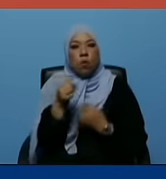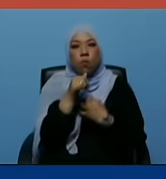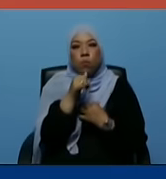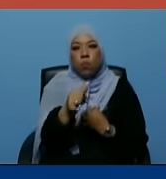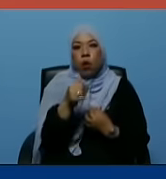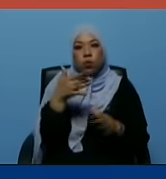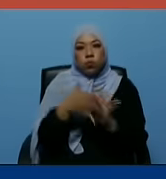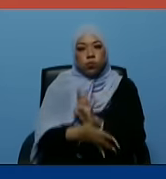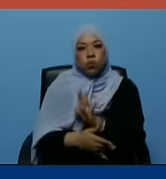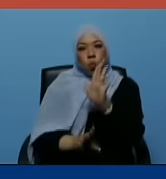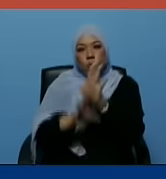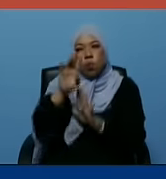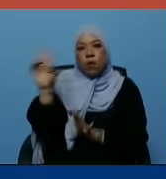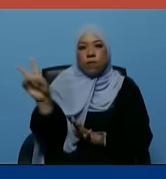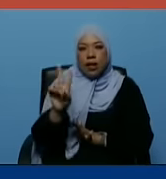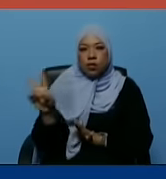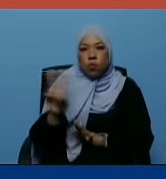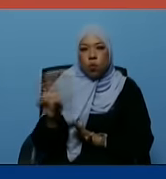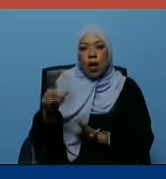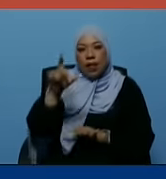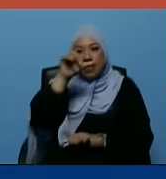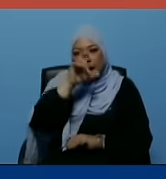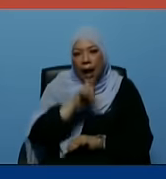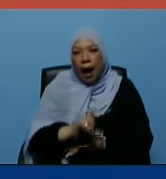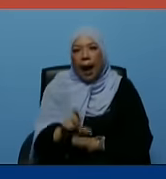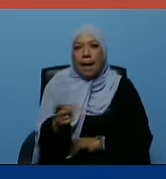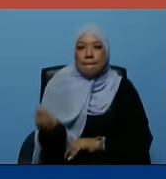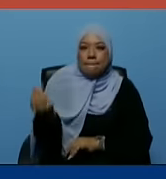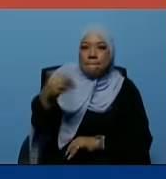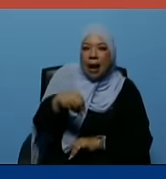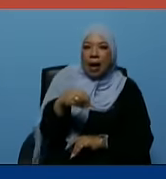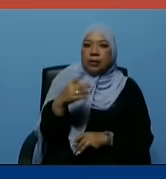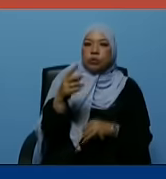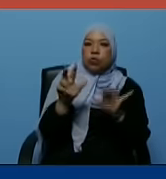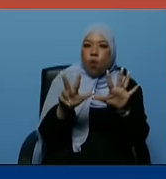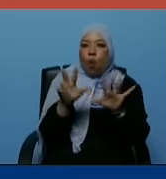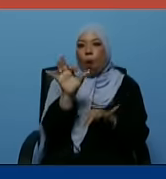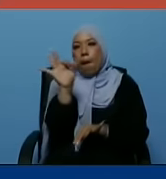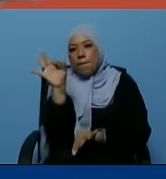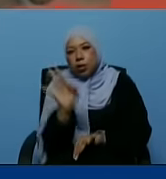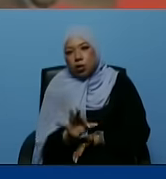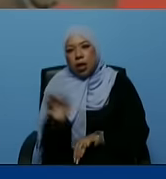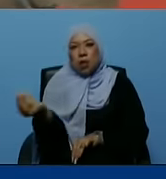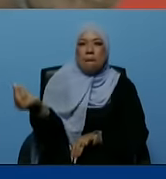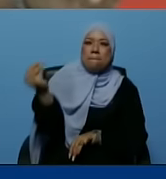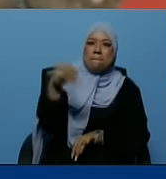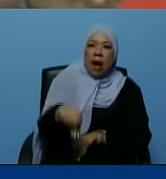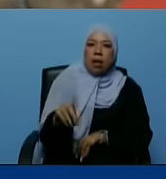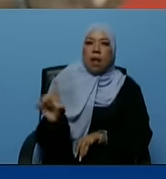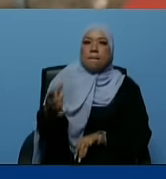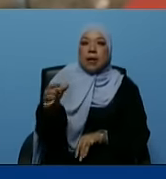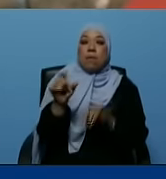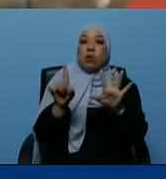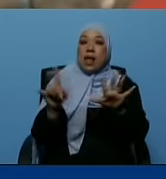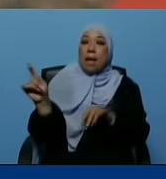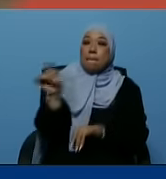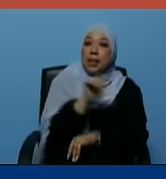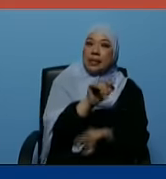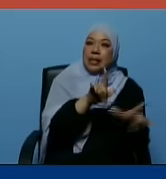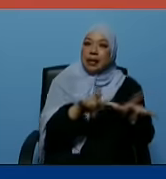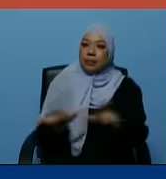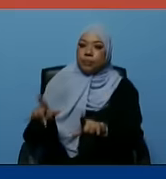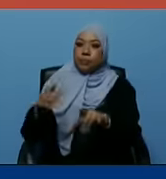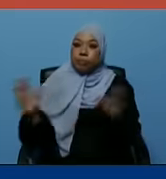pilas, porque el crecimiento de Venezuela este año va a superar el 8%, dado que apenas el primer semestre ya tenemos